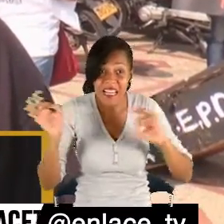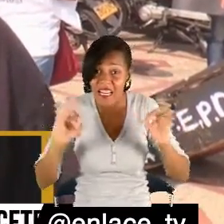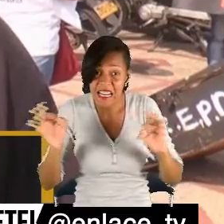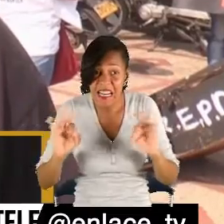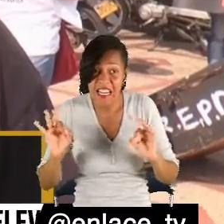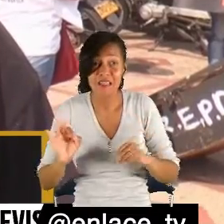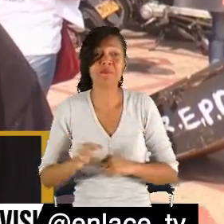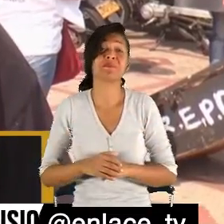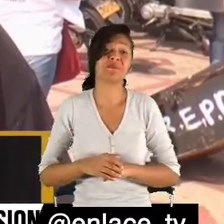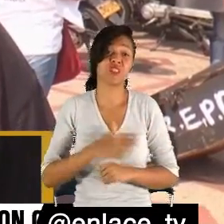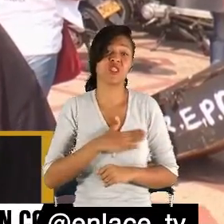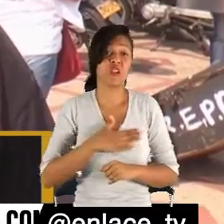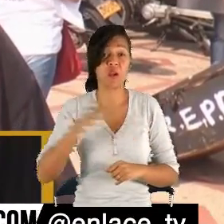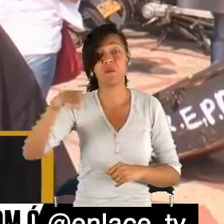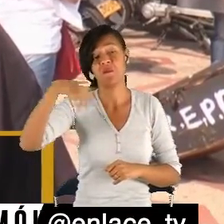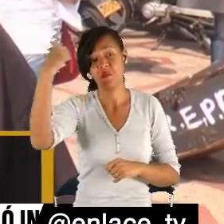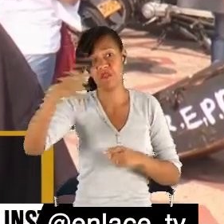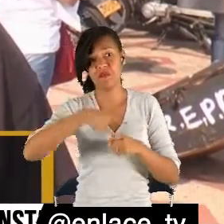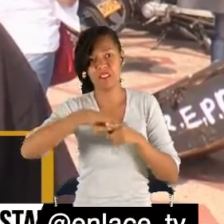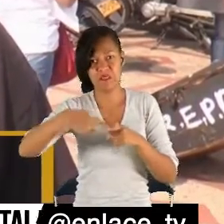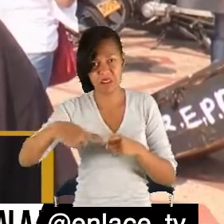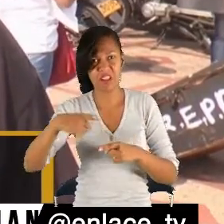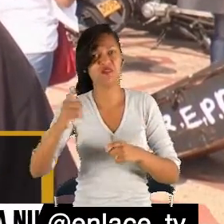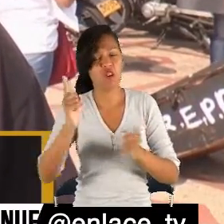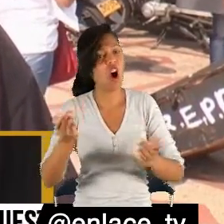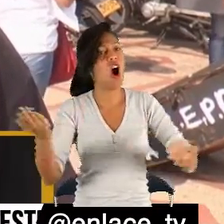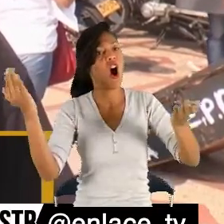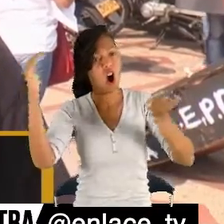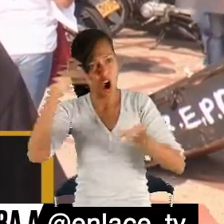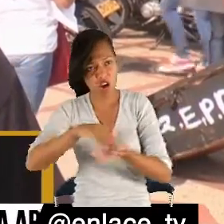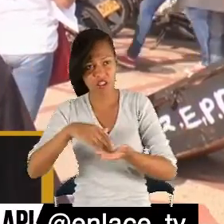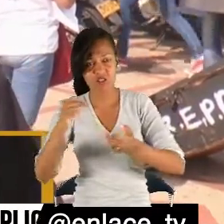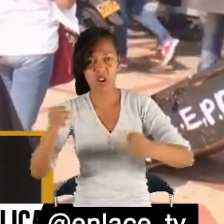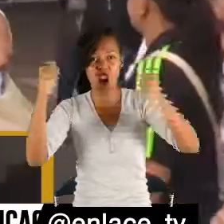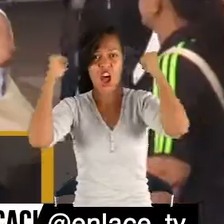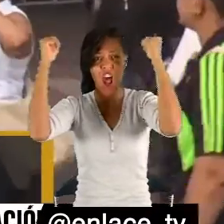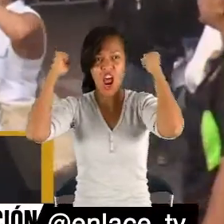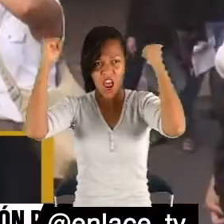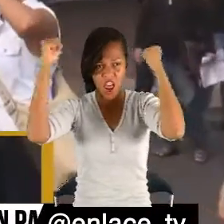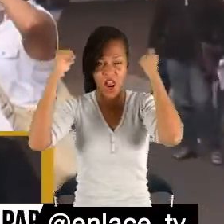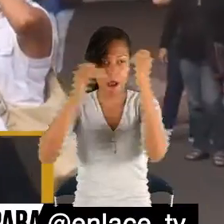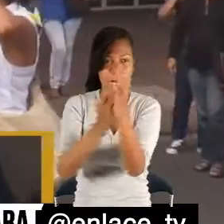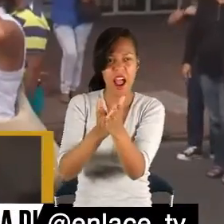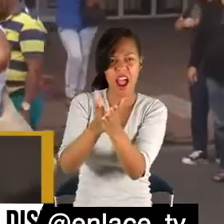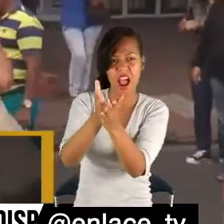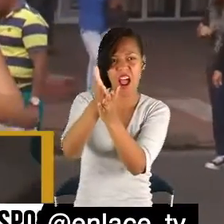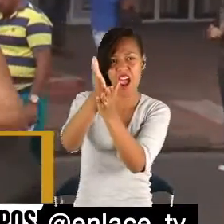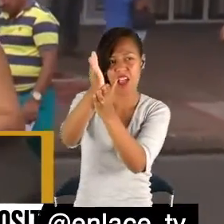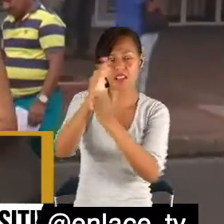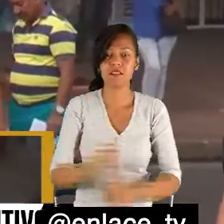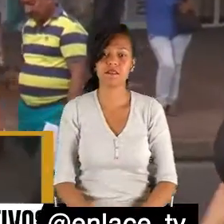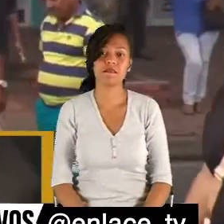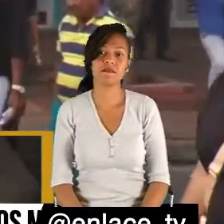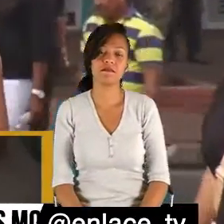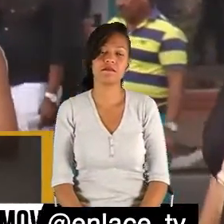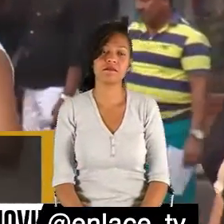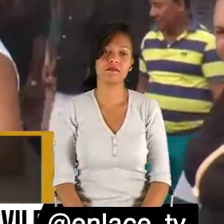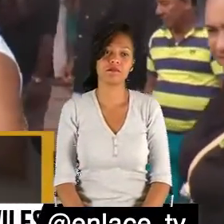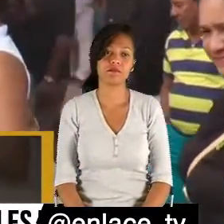menos la semana entrante estaría el magisterio sumándose a un paro nacional indefinido la marcha luego de la protesta ante la ips en